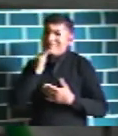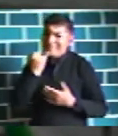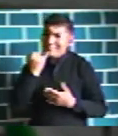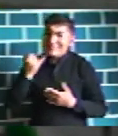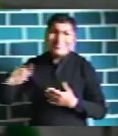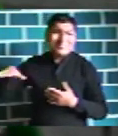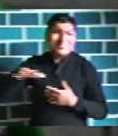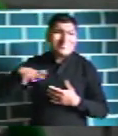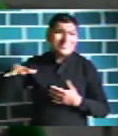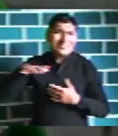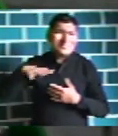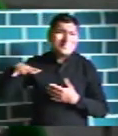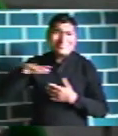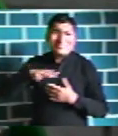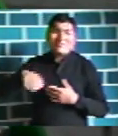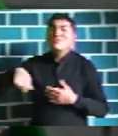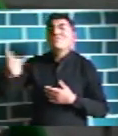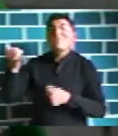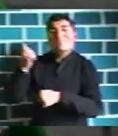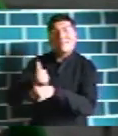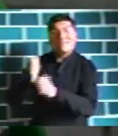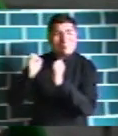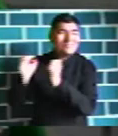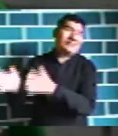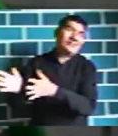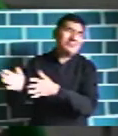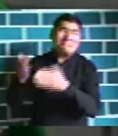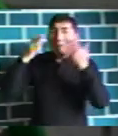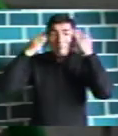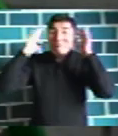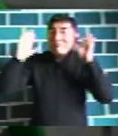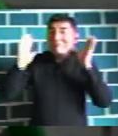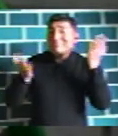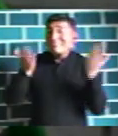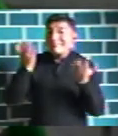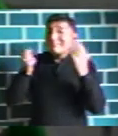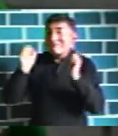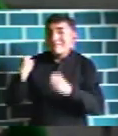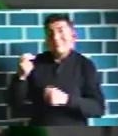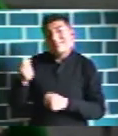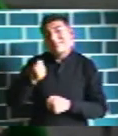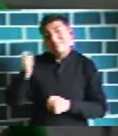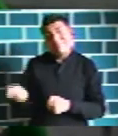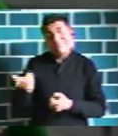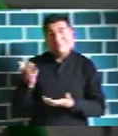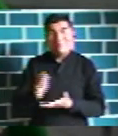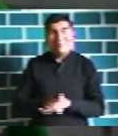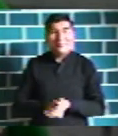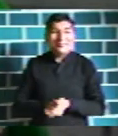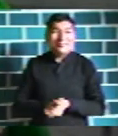pueden fundarse otra iglesia quien sabe hasta les podemos financiar